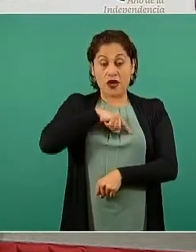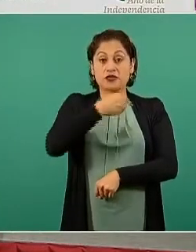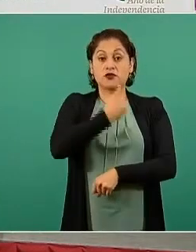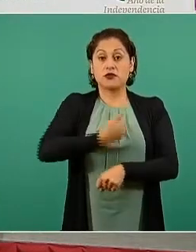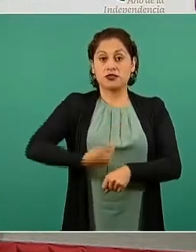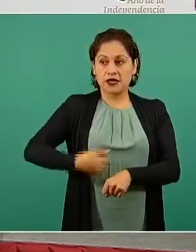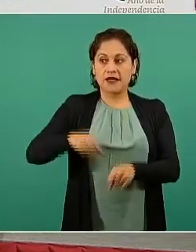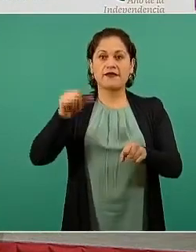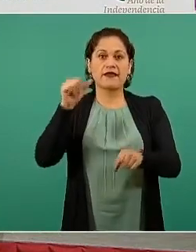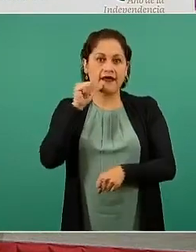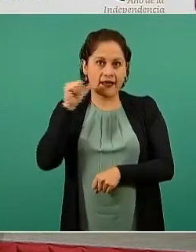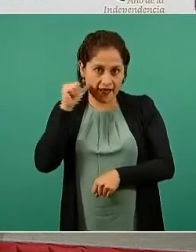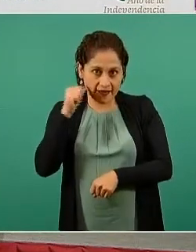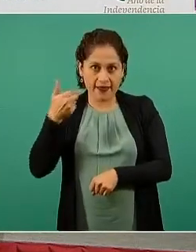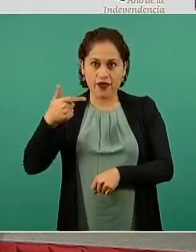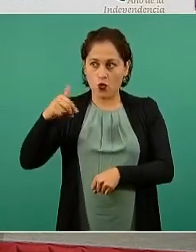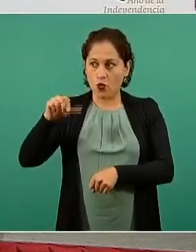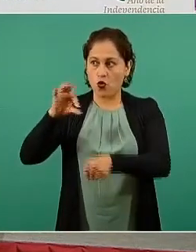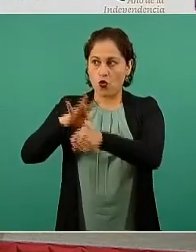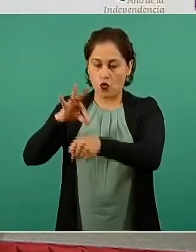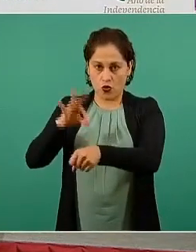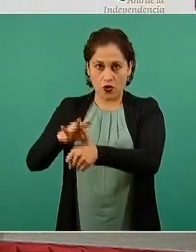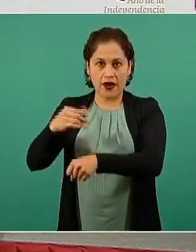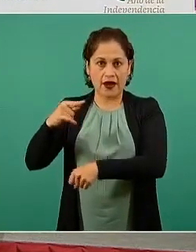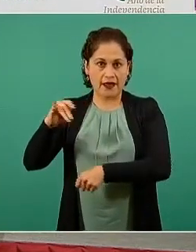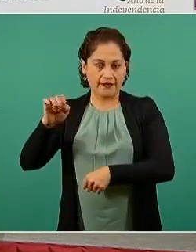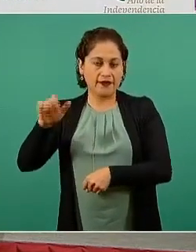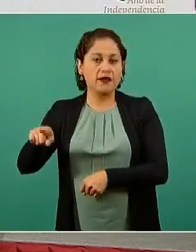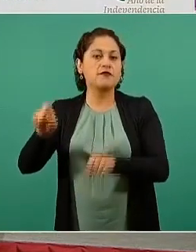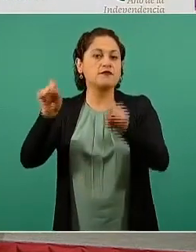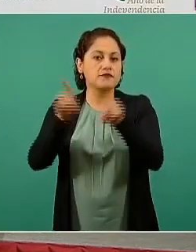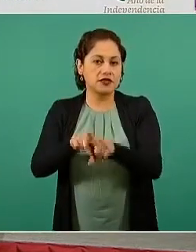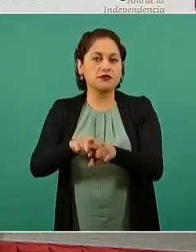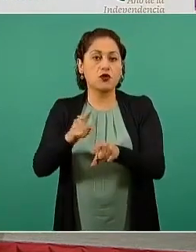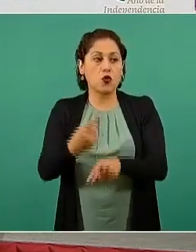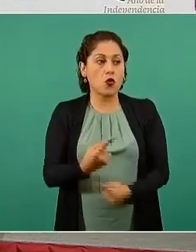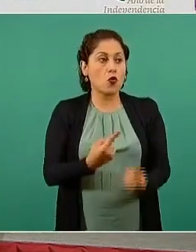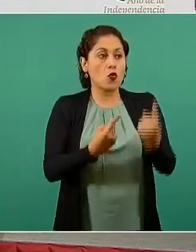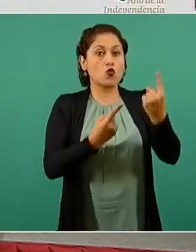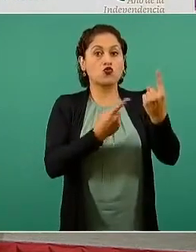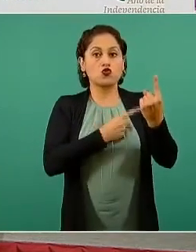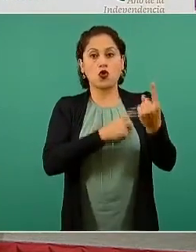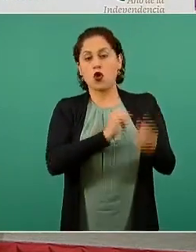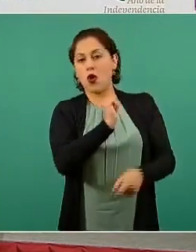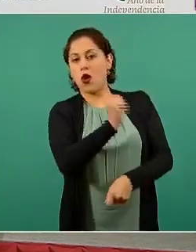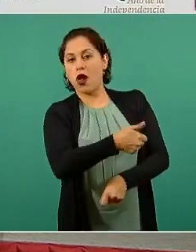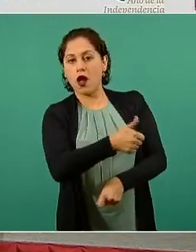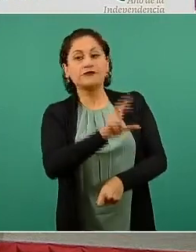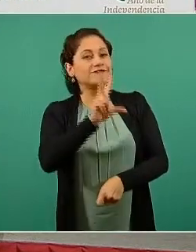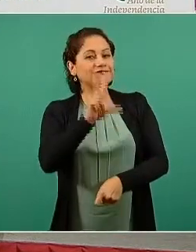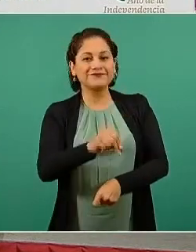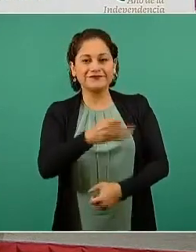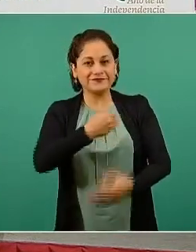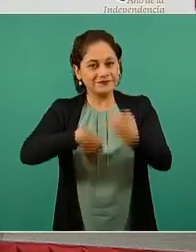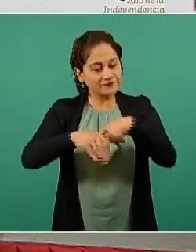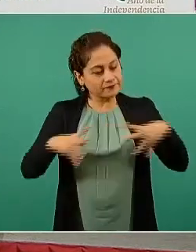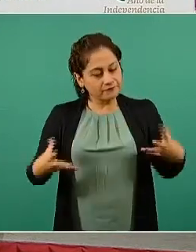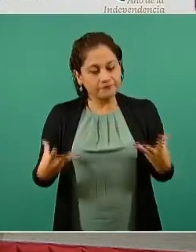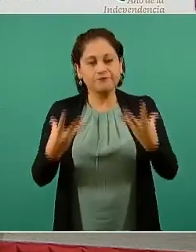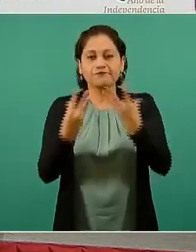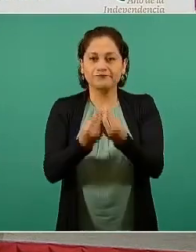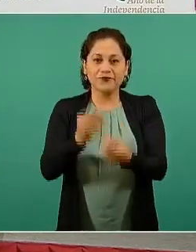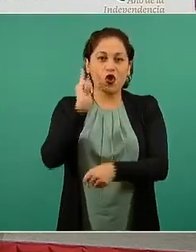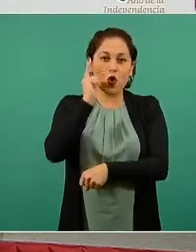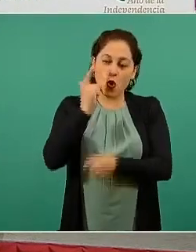Hugo ayer, que nadie se salva solo, así que en esta colaboración y cooperación esperemos verlo mucho más en muchos